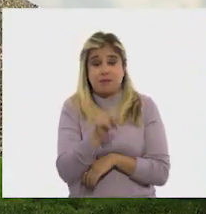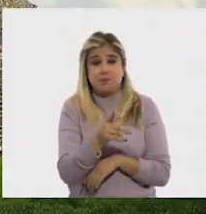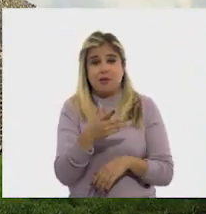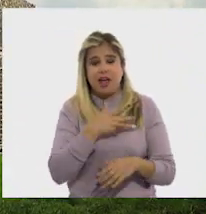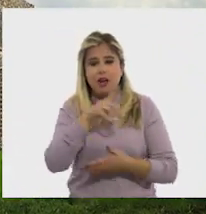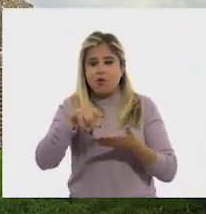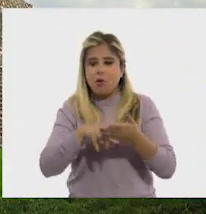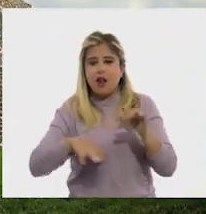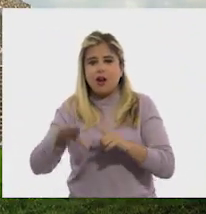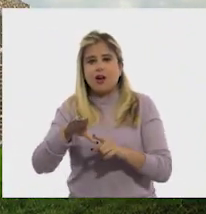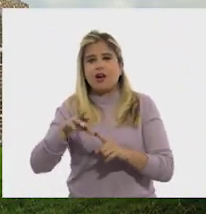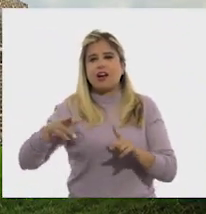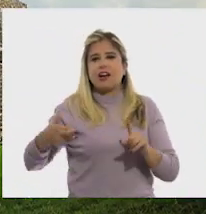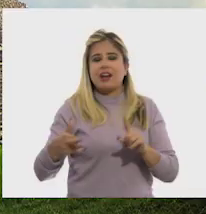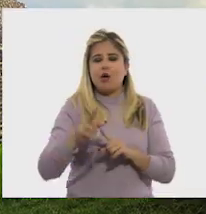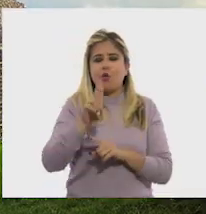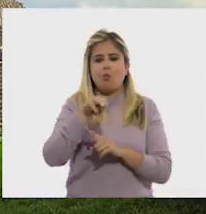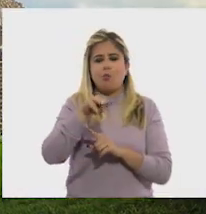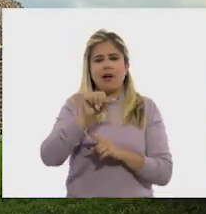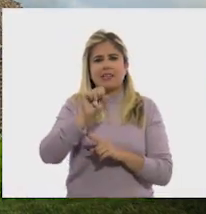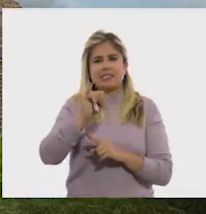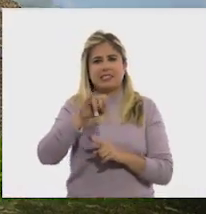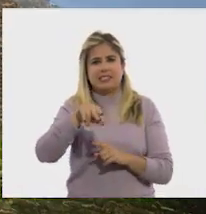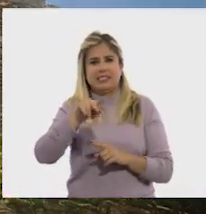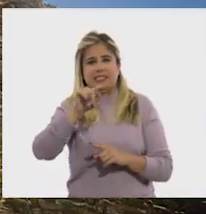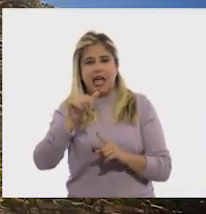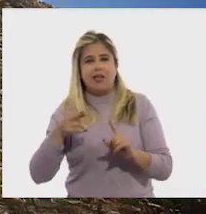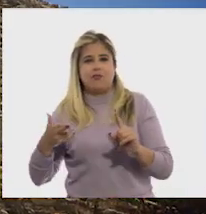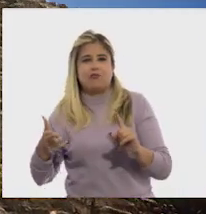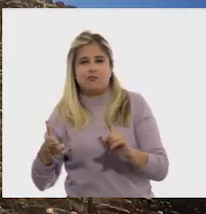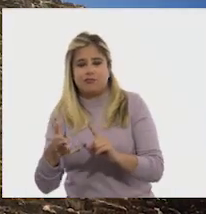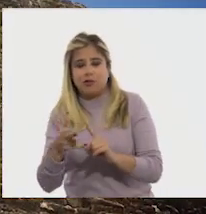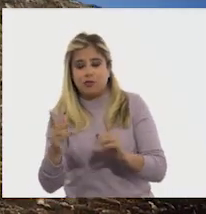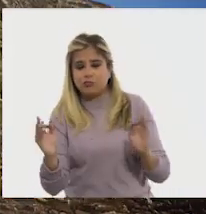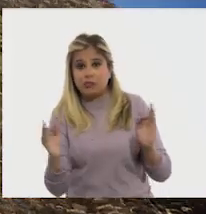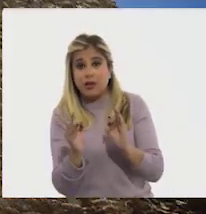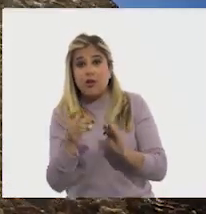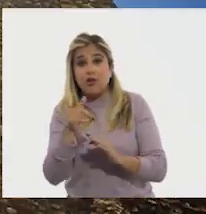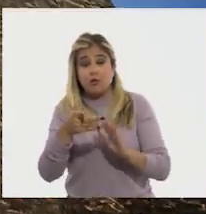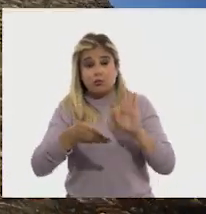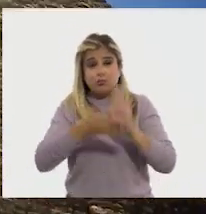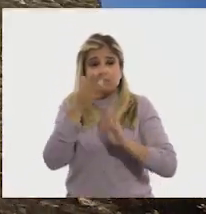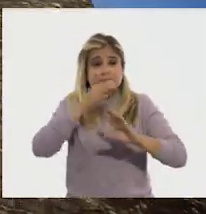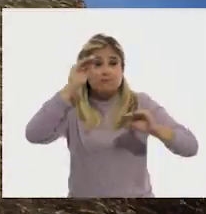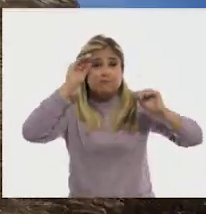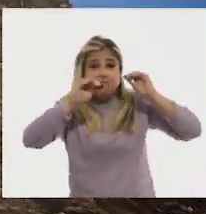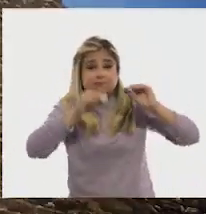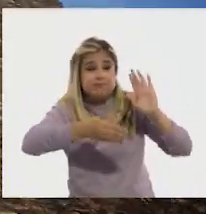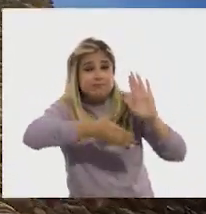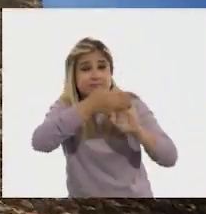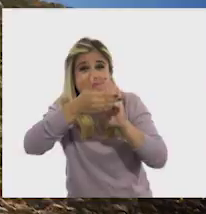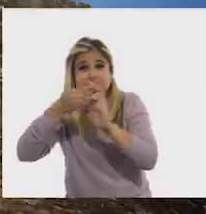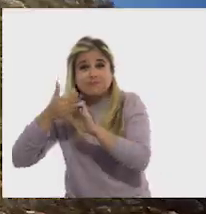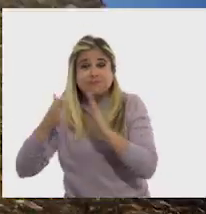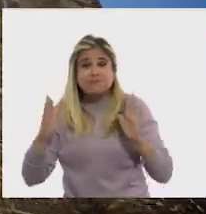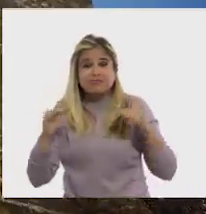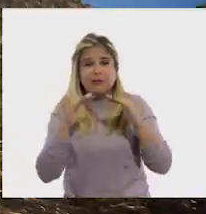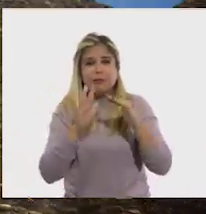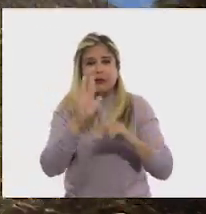situado en la cuenca del río Usumacinta. Sin embargo, por su arquitectura es más parecida a